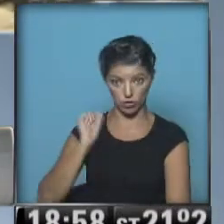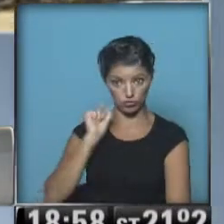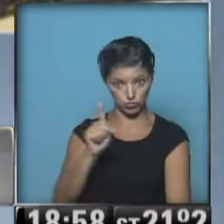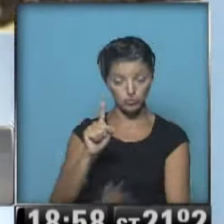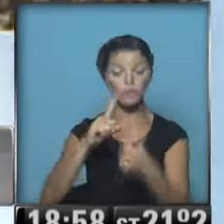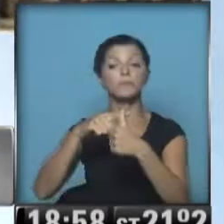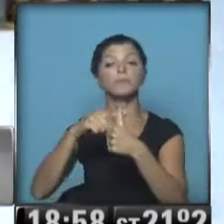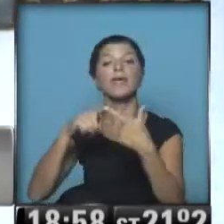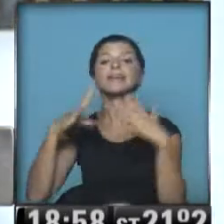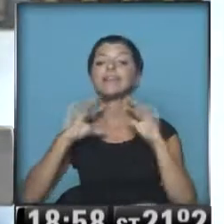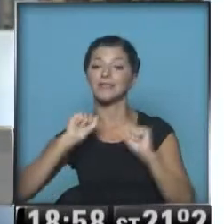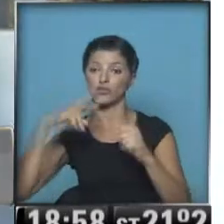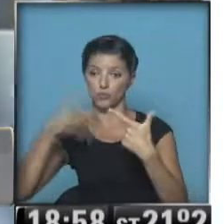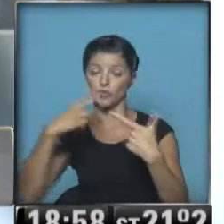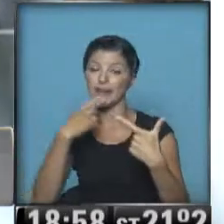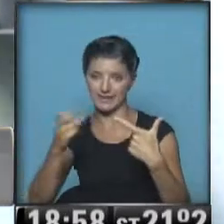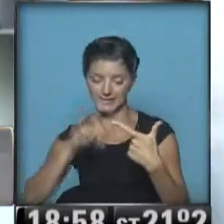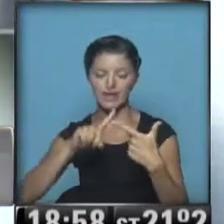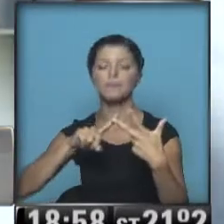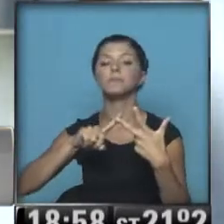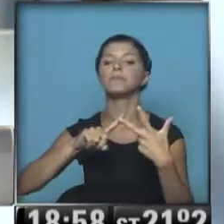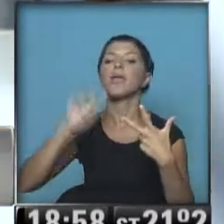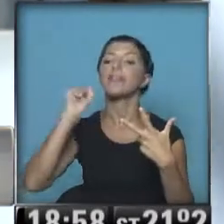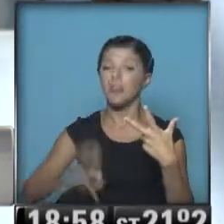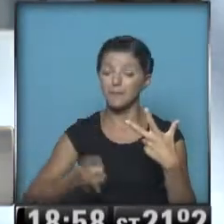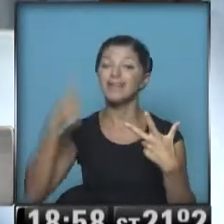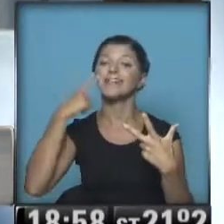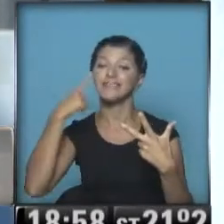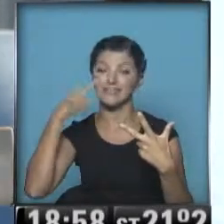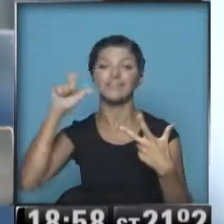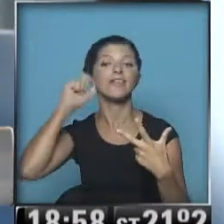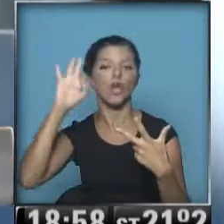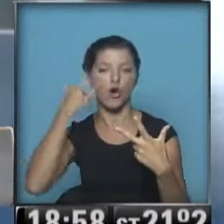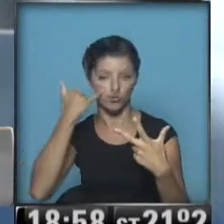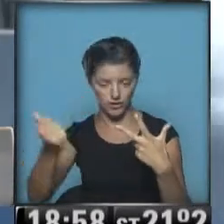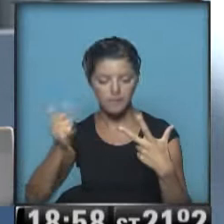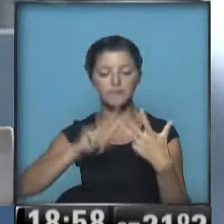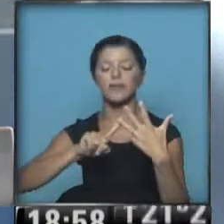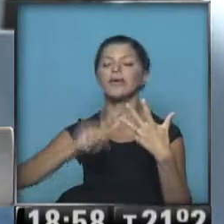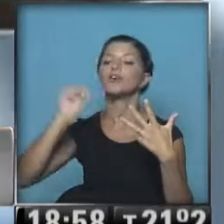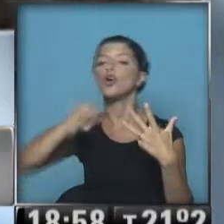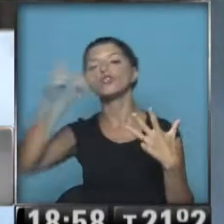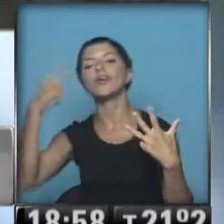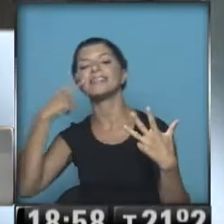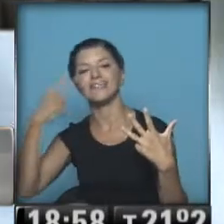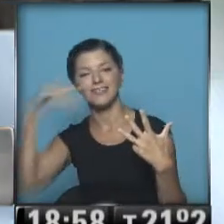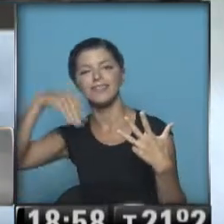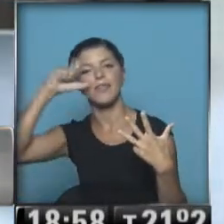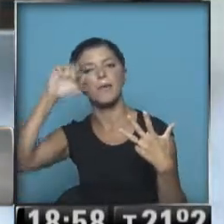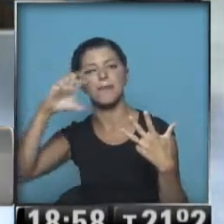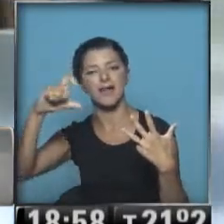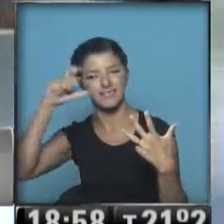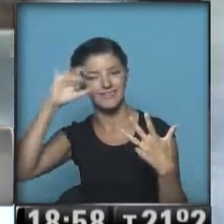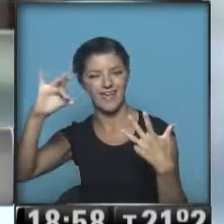Ricardo Colombi, el subsecretario de Energía Eléctrica, Paulo Farina, también el intendente de Goya, Gerardo Bassi, y otro intendente, en este caso de Mercedes,